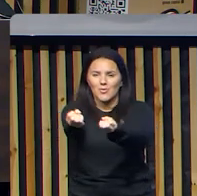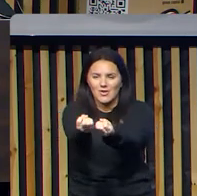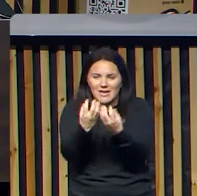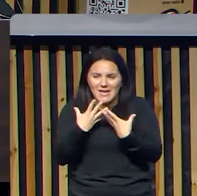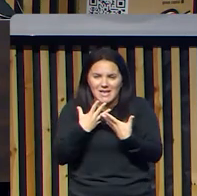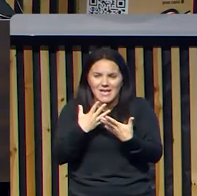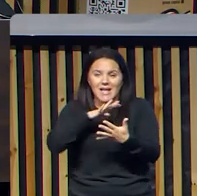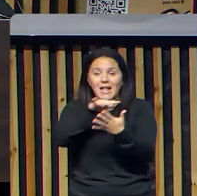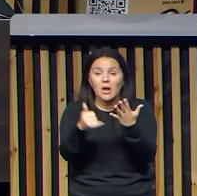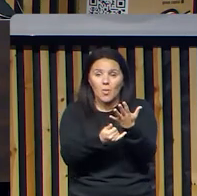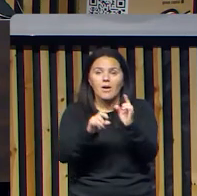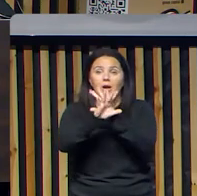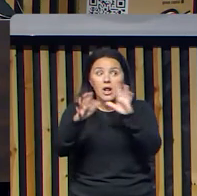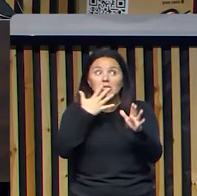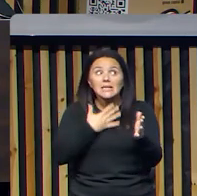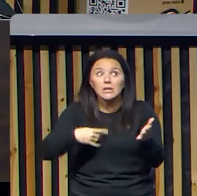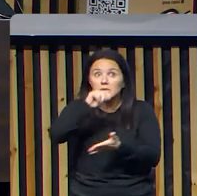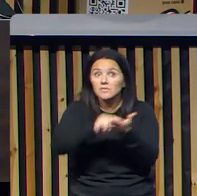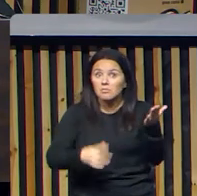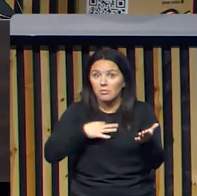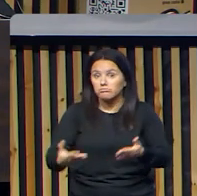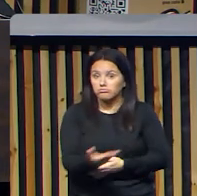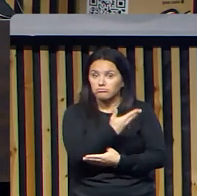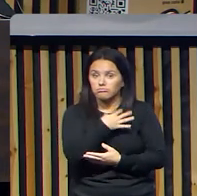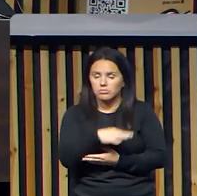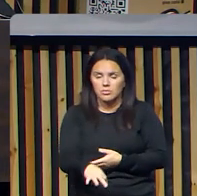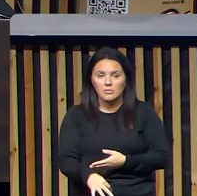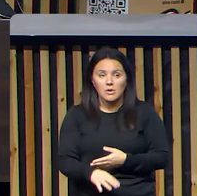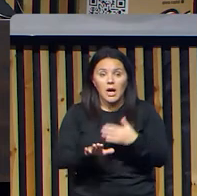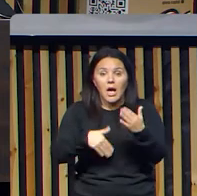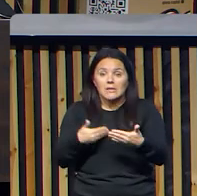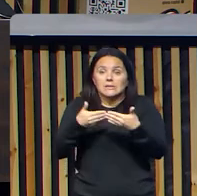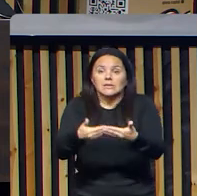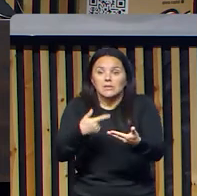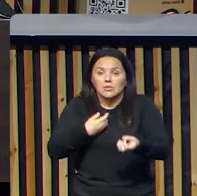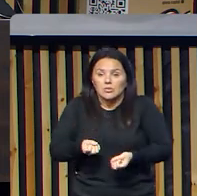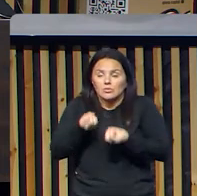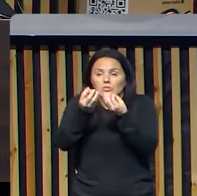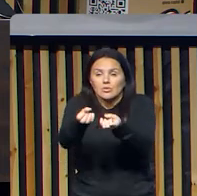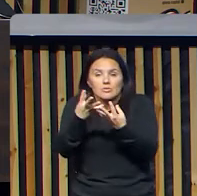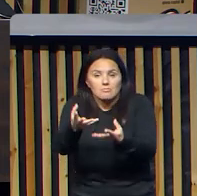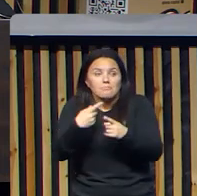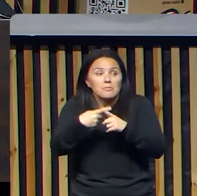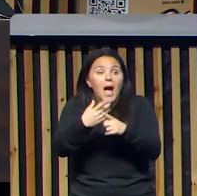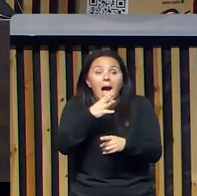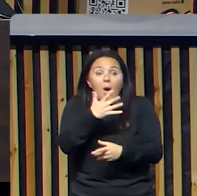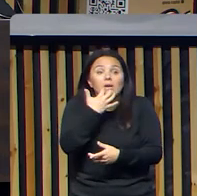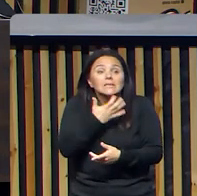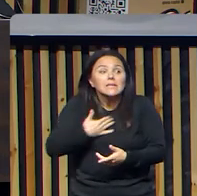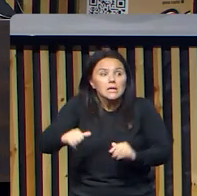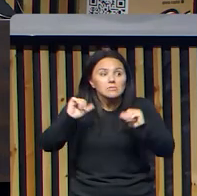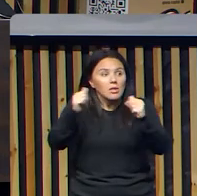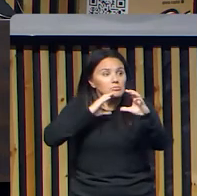Claro que se puede firmar si queréis bueno y hasta aquí lo que quería compartir con vosotros ahora si queréis